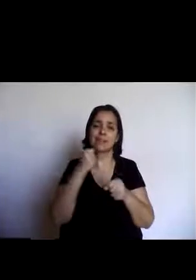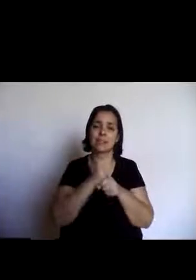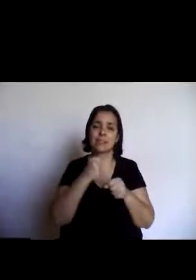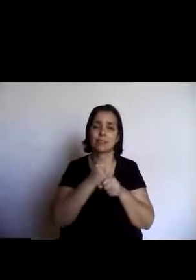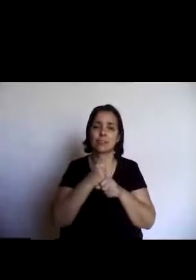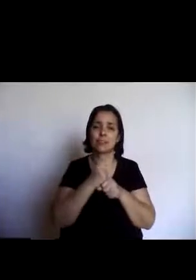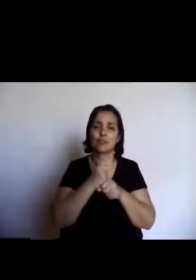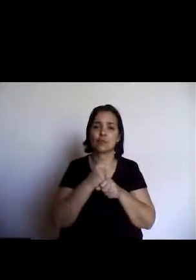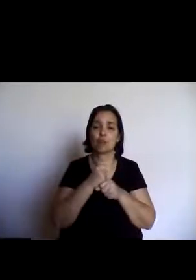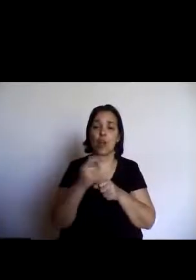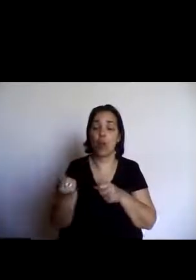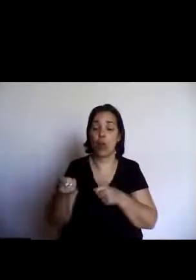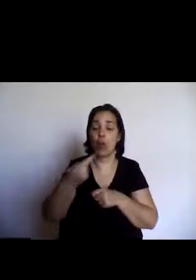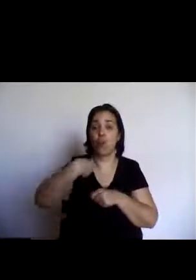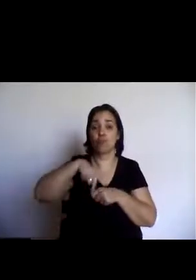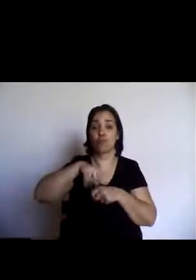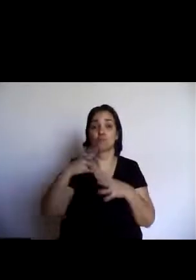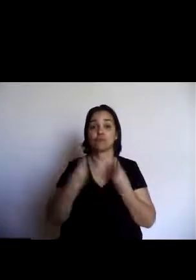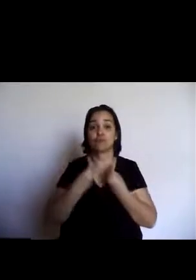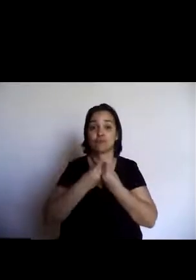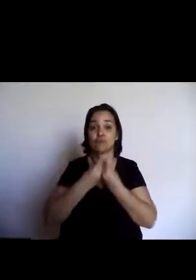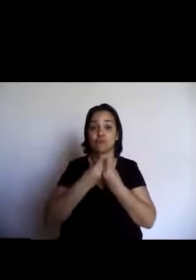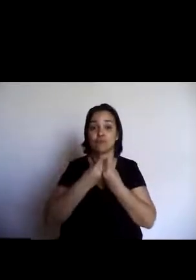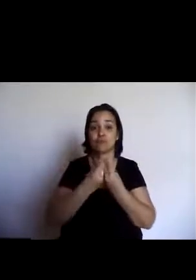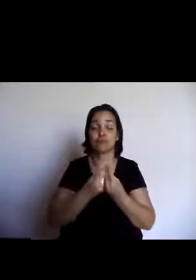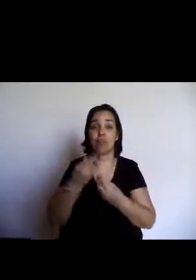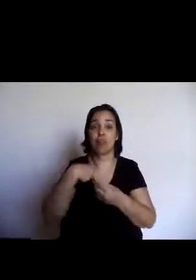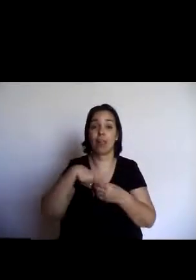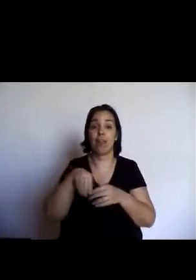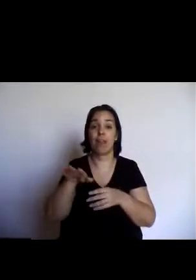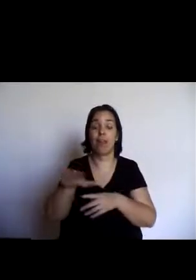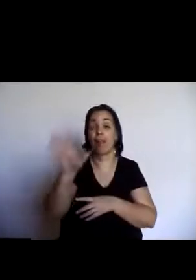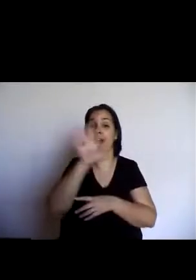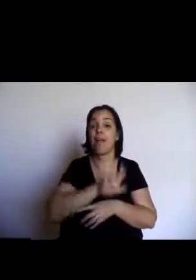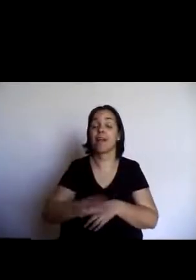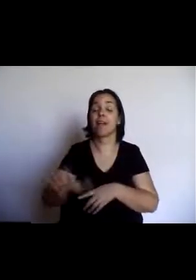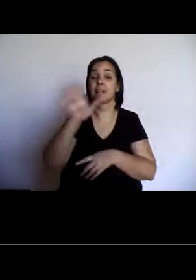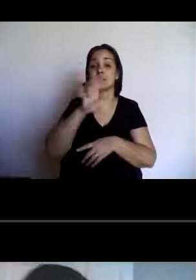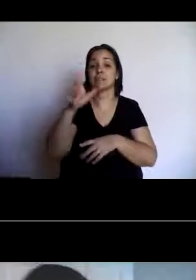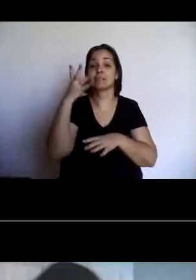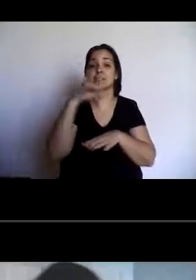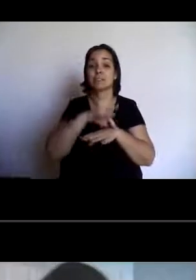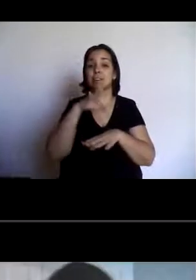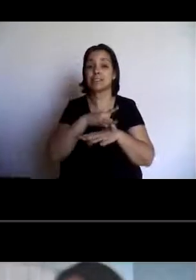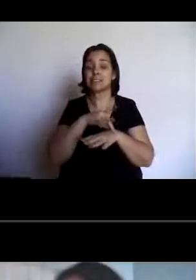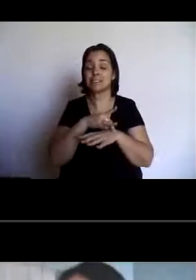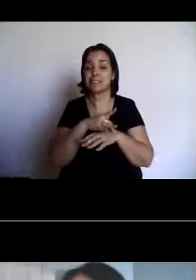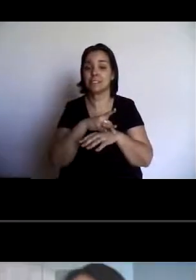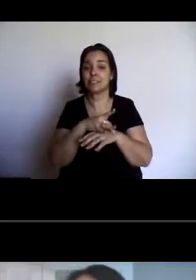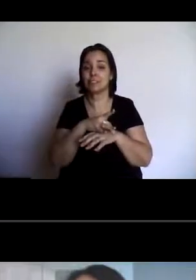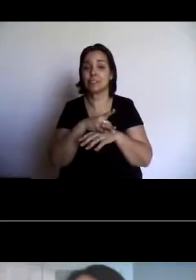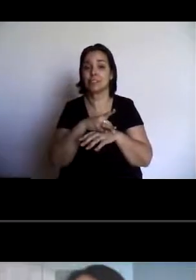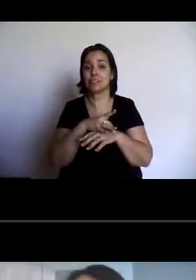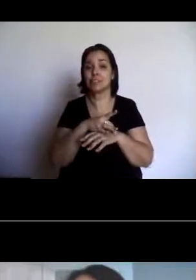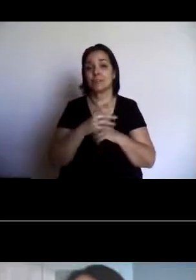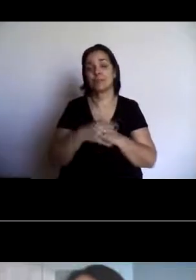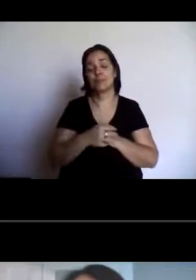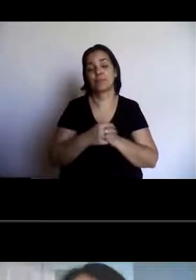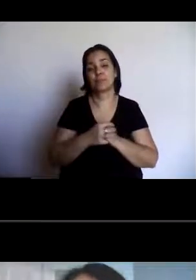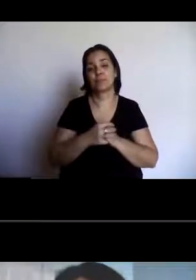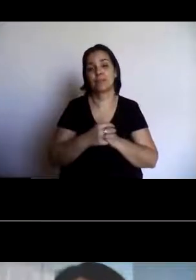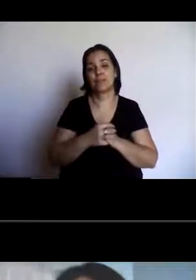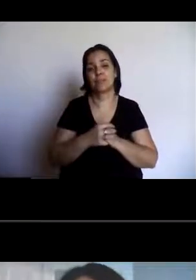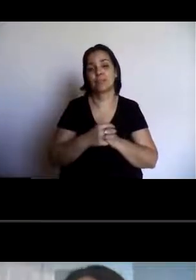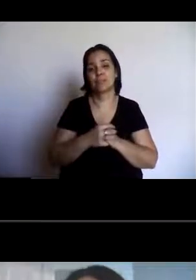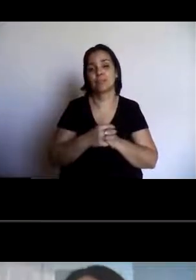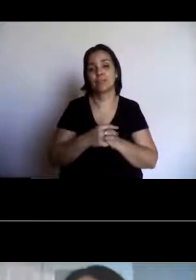manera conjunta para conseguir mejorar el estado de salud en su sentido más amplio de